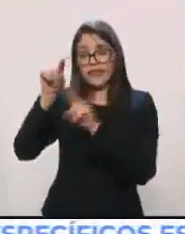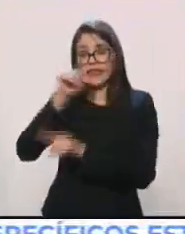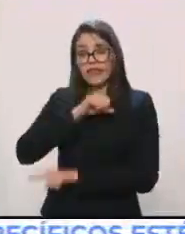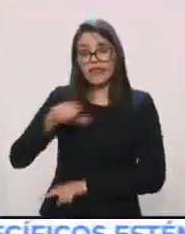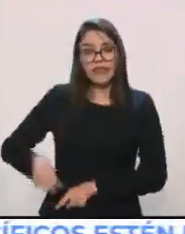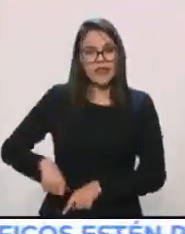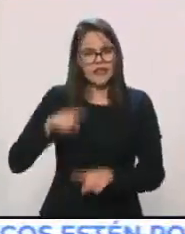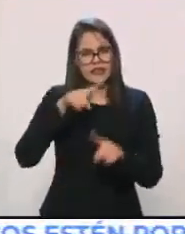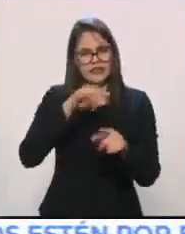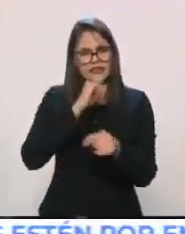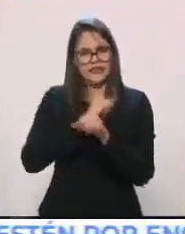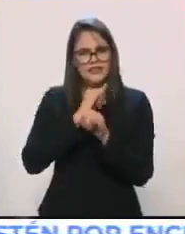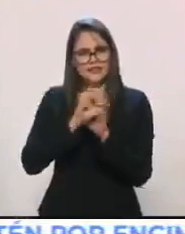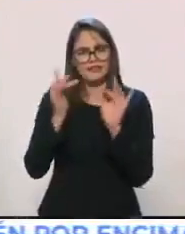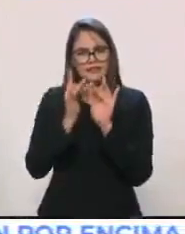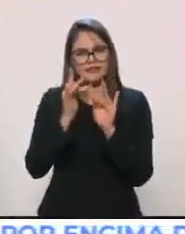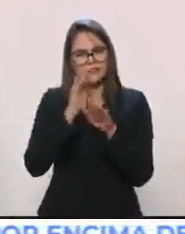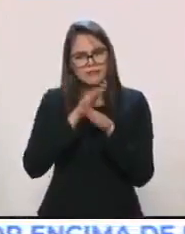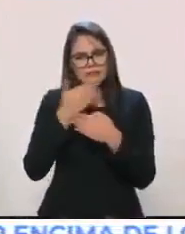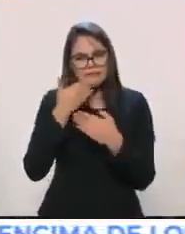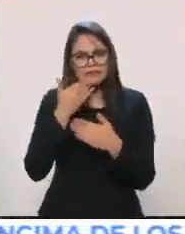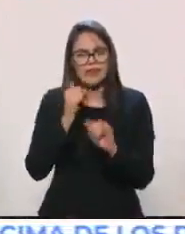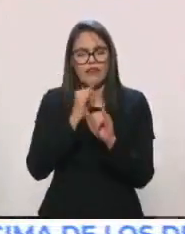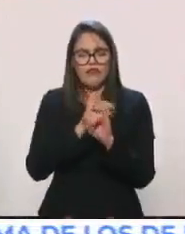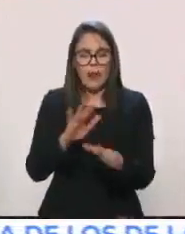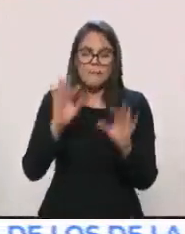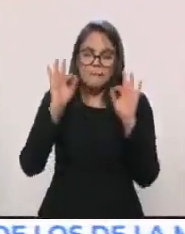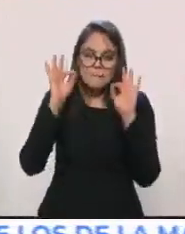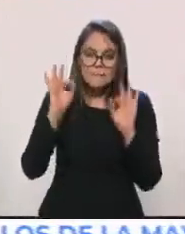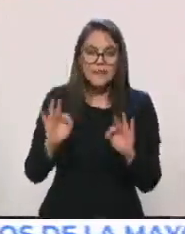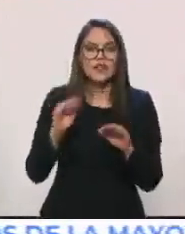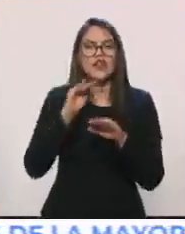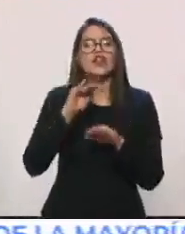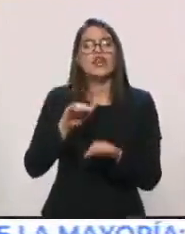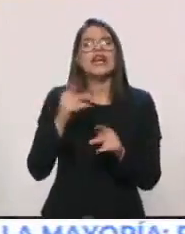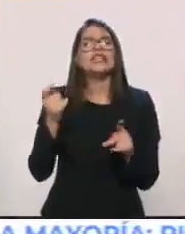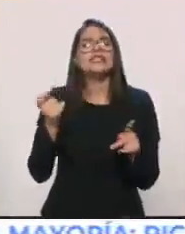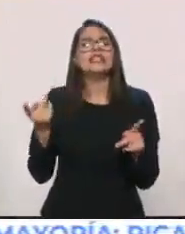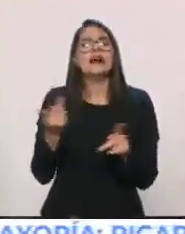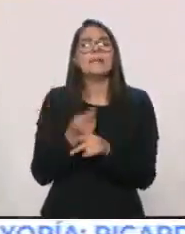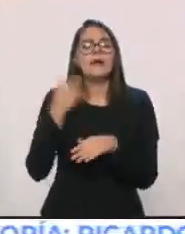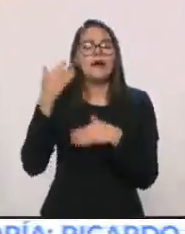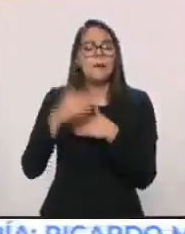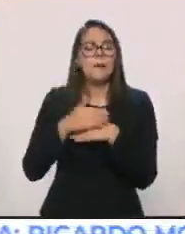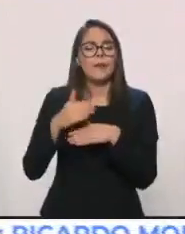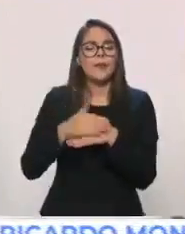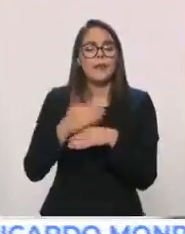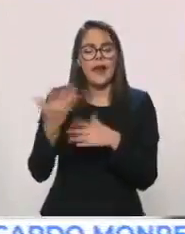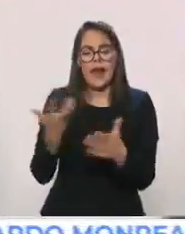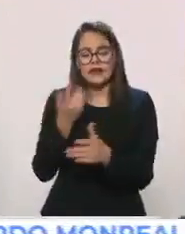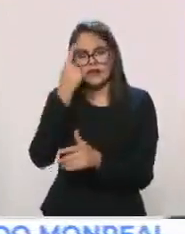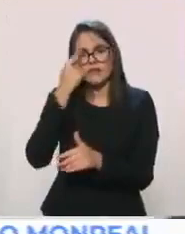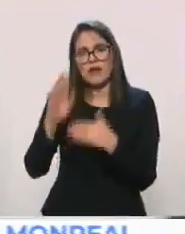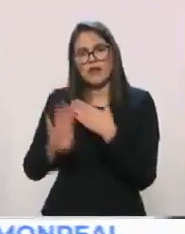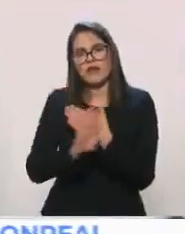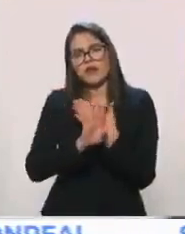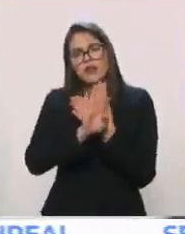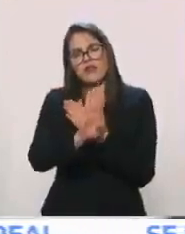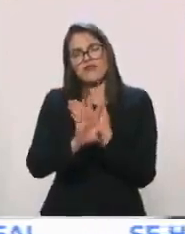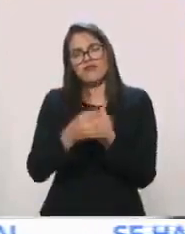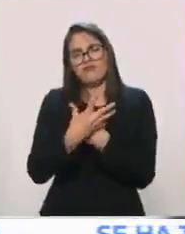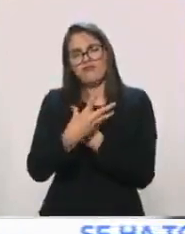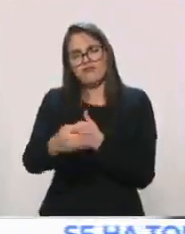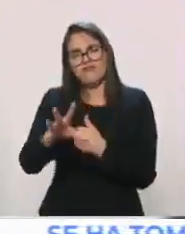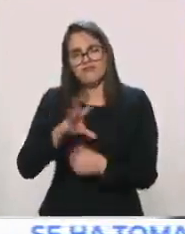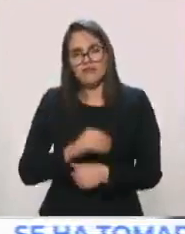sus redes sociales con el fin de mantener informada a la población sobre acciones llevadas a cabo contra el virus, reforzar el exhorto